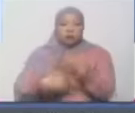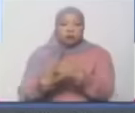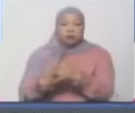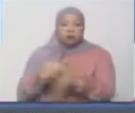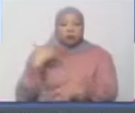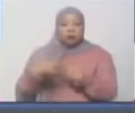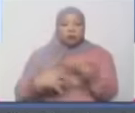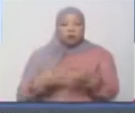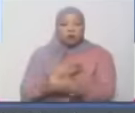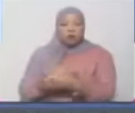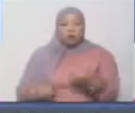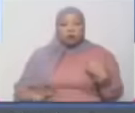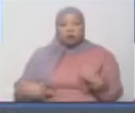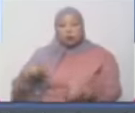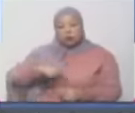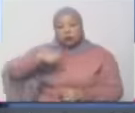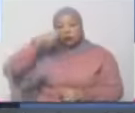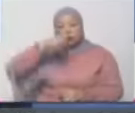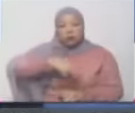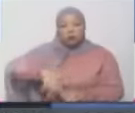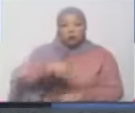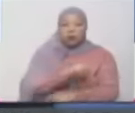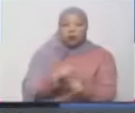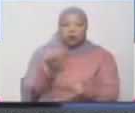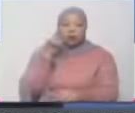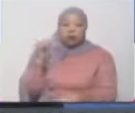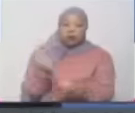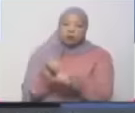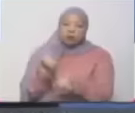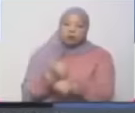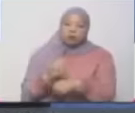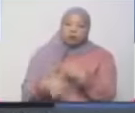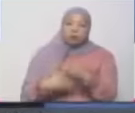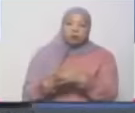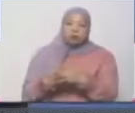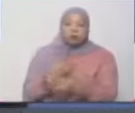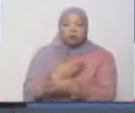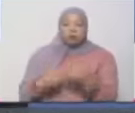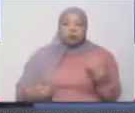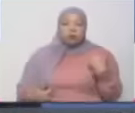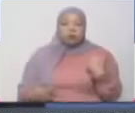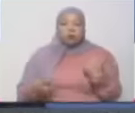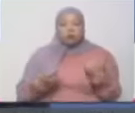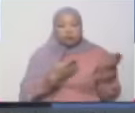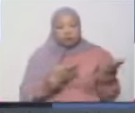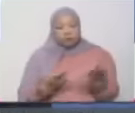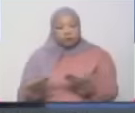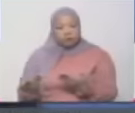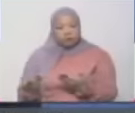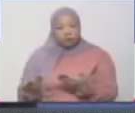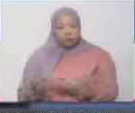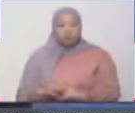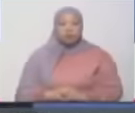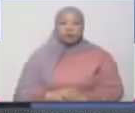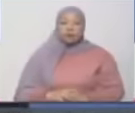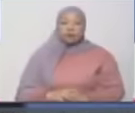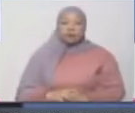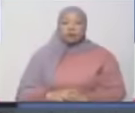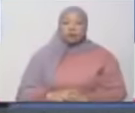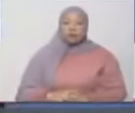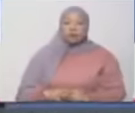de, precisamente de las necesidades y de exigencias y demandas de la comuna. En ese sentido, señor presidente, pues nos ponemos a la orden precisamente para tributar